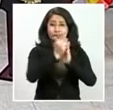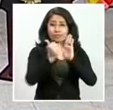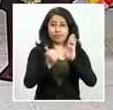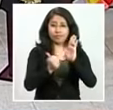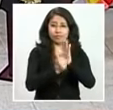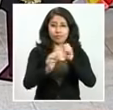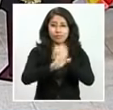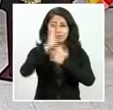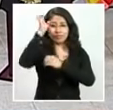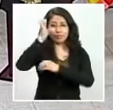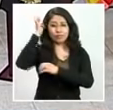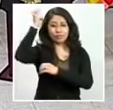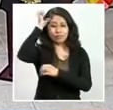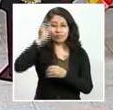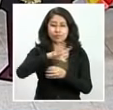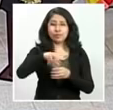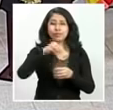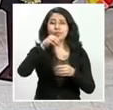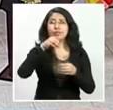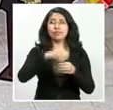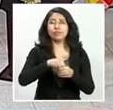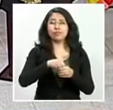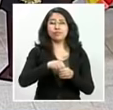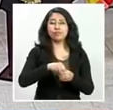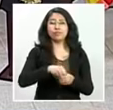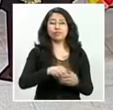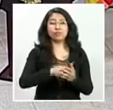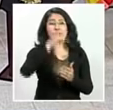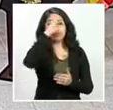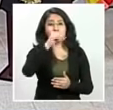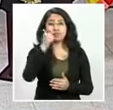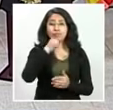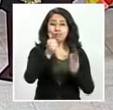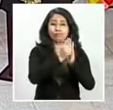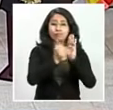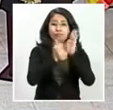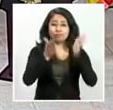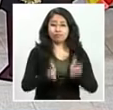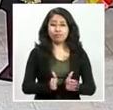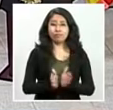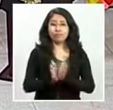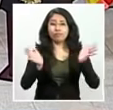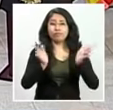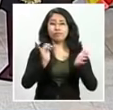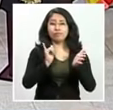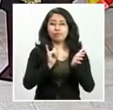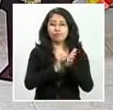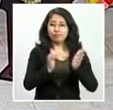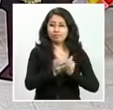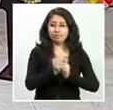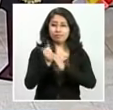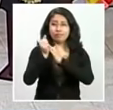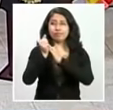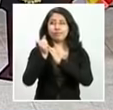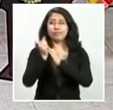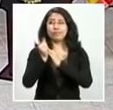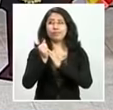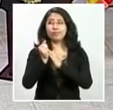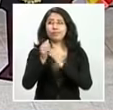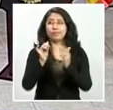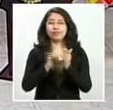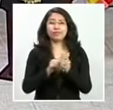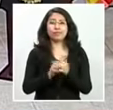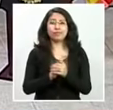del Estado está conformada por la Procuradora o el Procurador General que la dirigirá y los demás servidores públicos